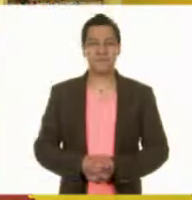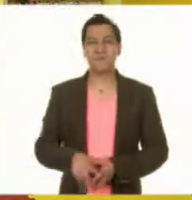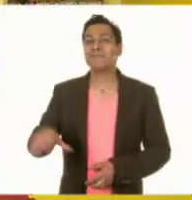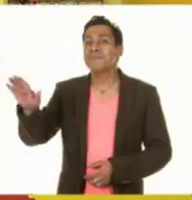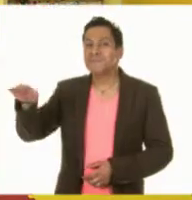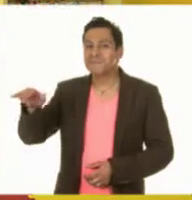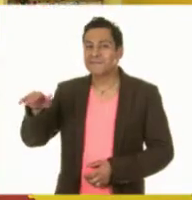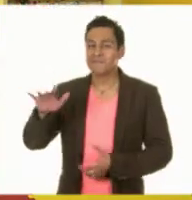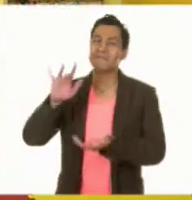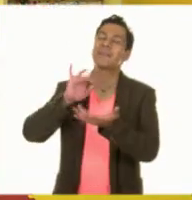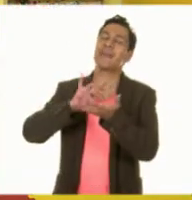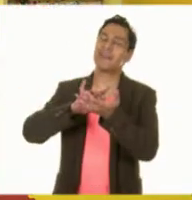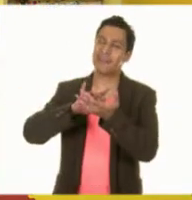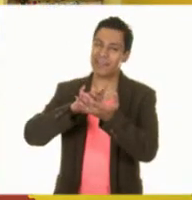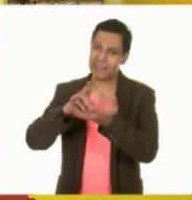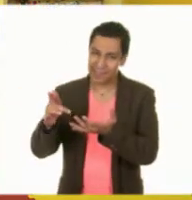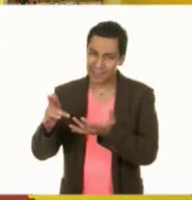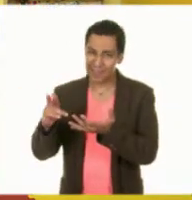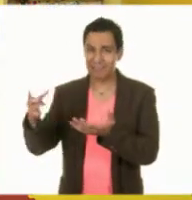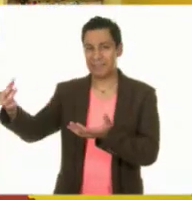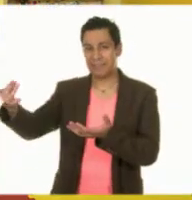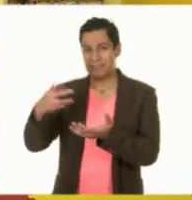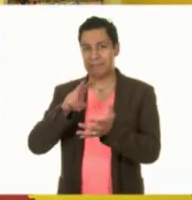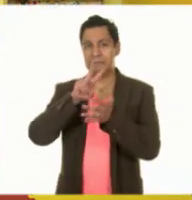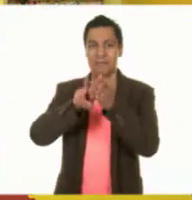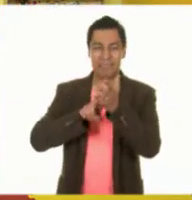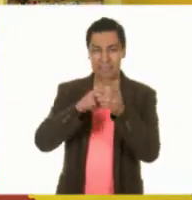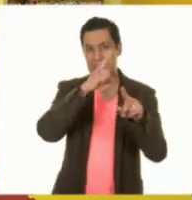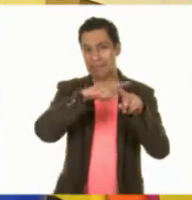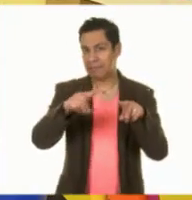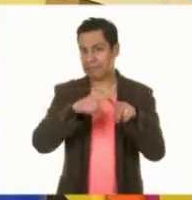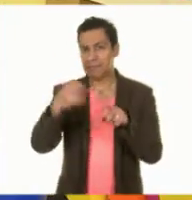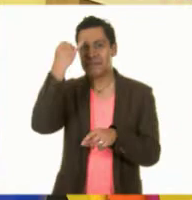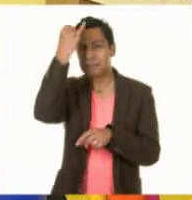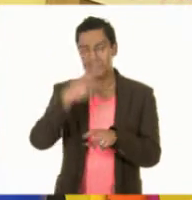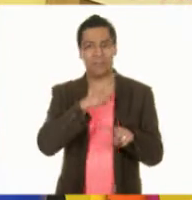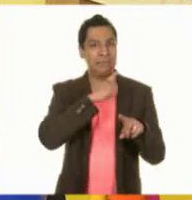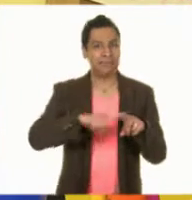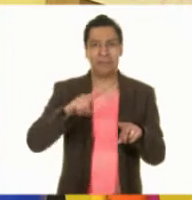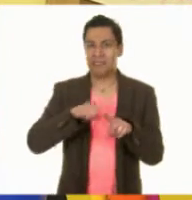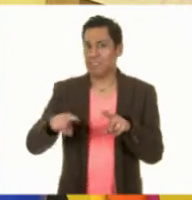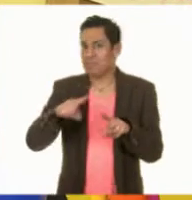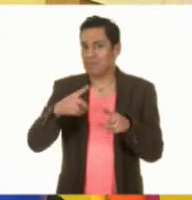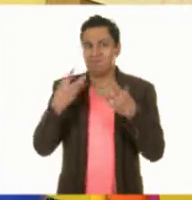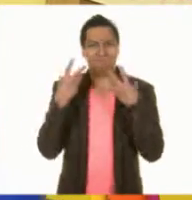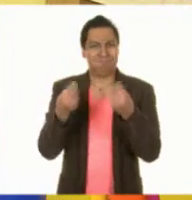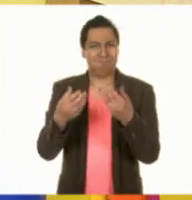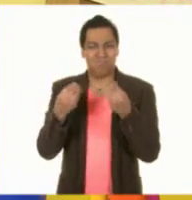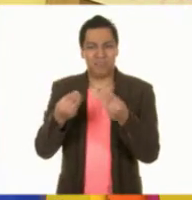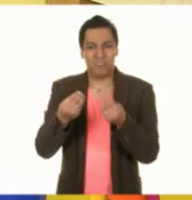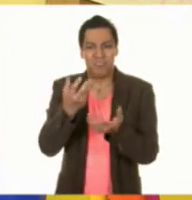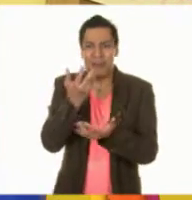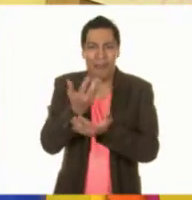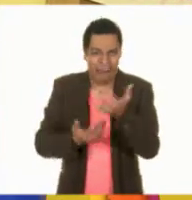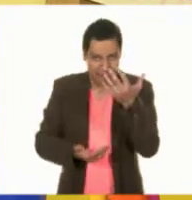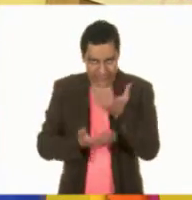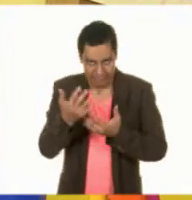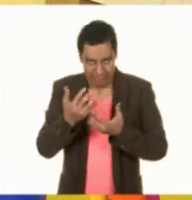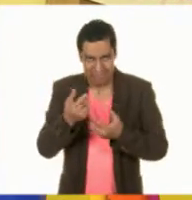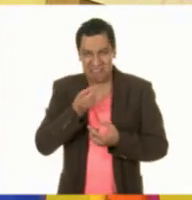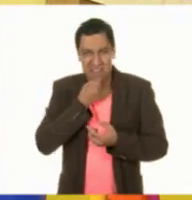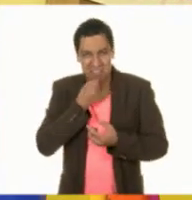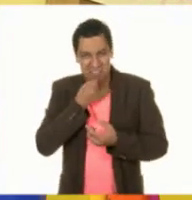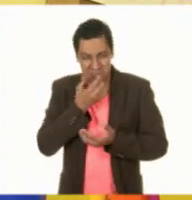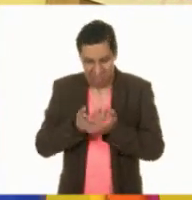Ramón, gracias por regalarnos esta diversidad de imágenes. Había de todo un poco, desde creaciones hechas por niñas y